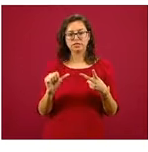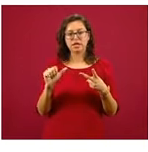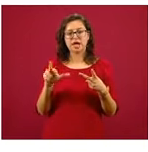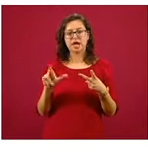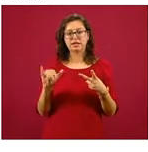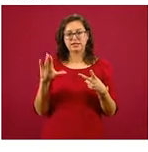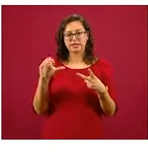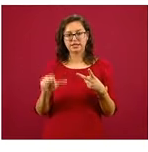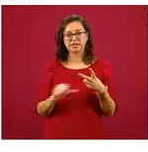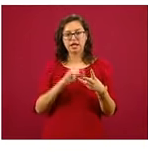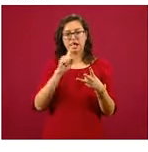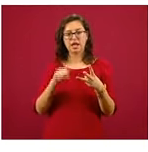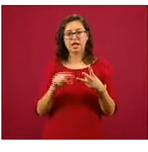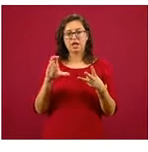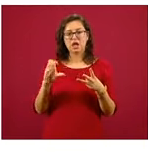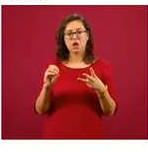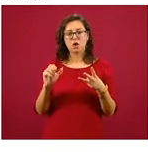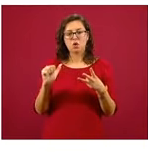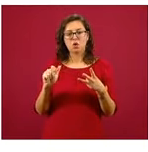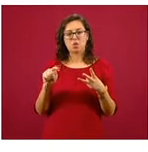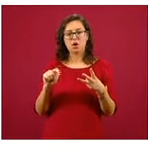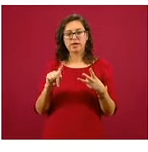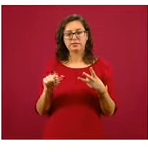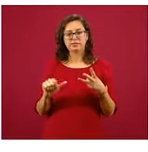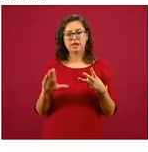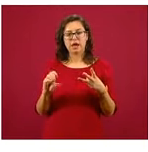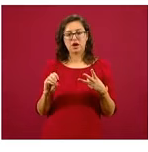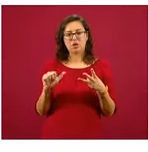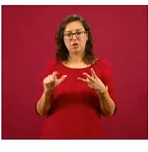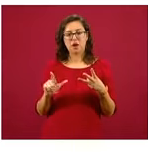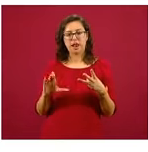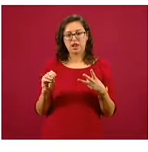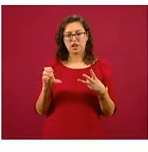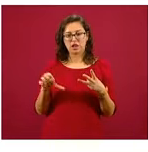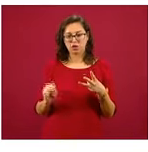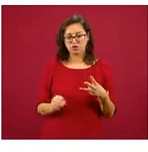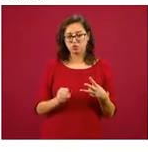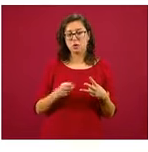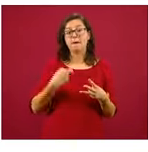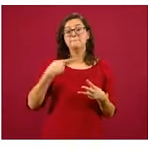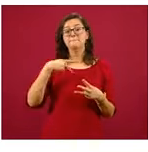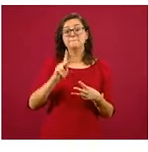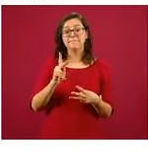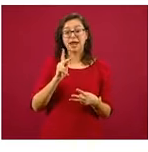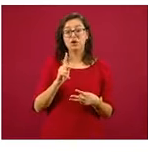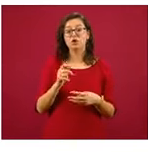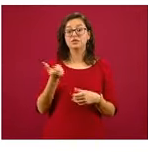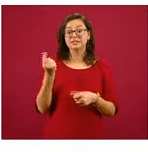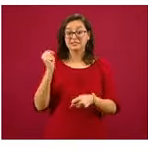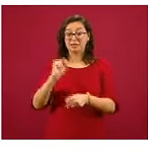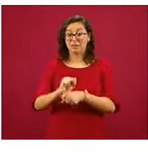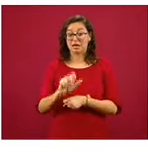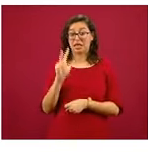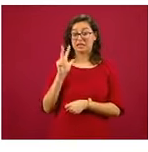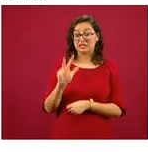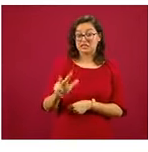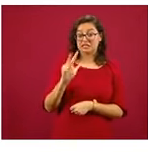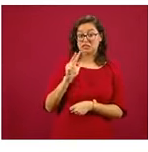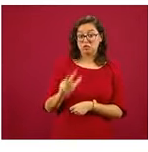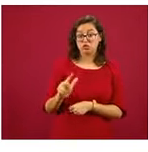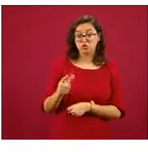Coatzacoalcos, hasta la semana de 18, en donde ya claramente Veracruz incrementa su intensidad, mientras los otros